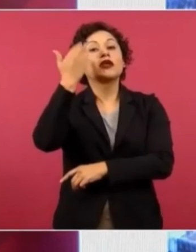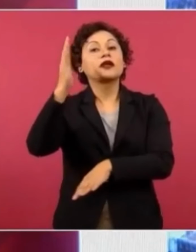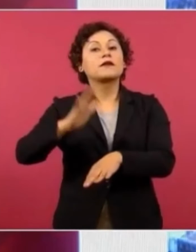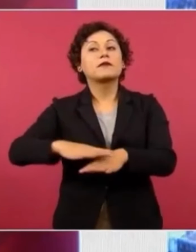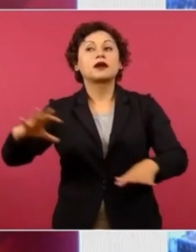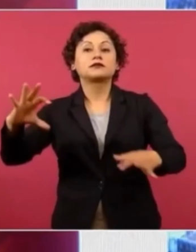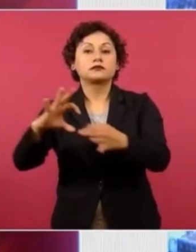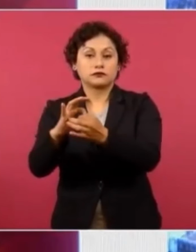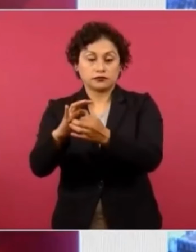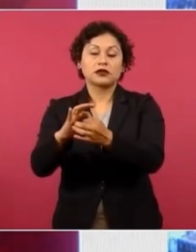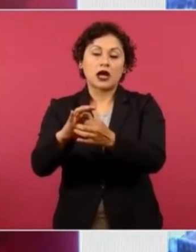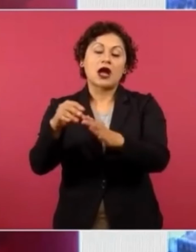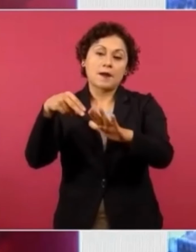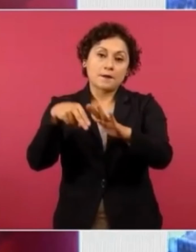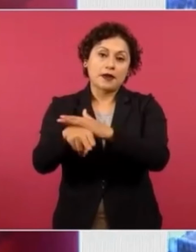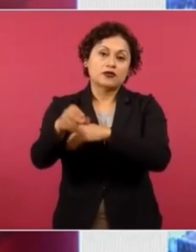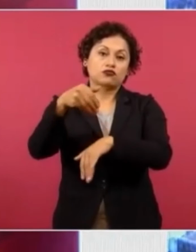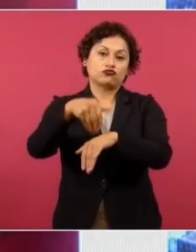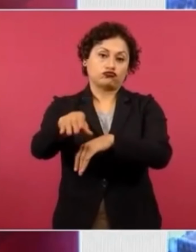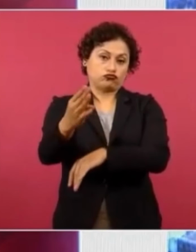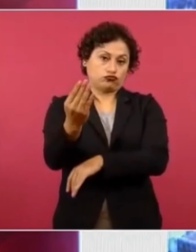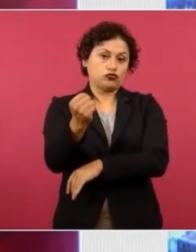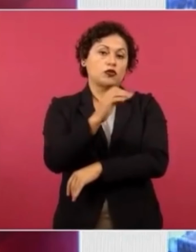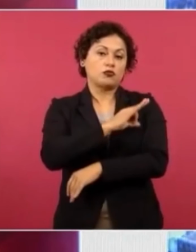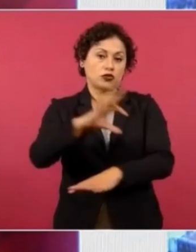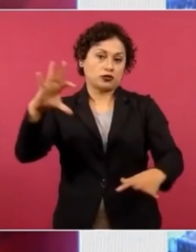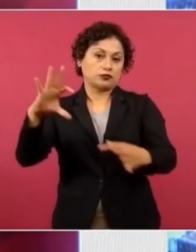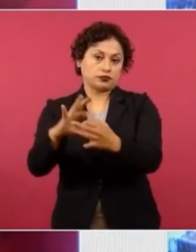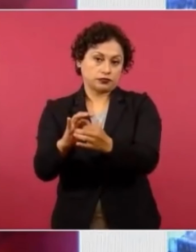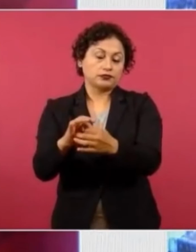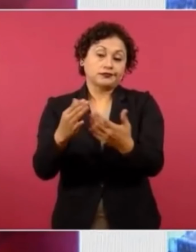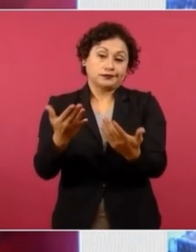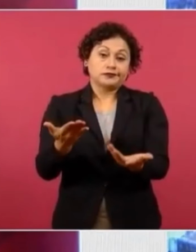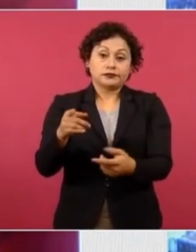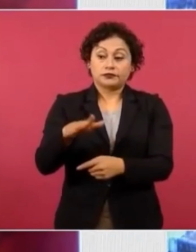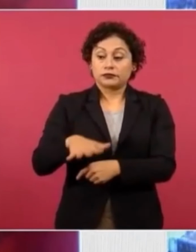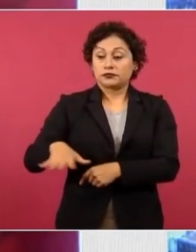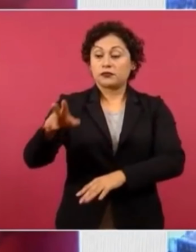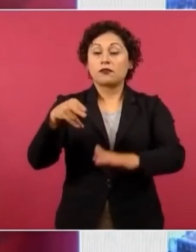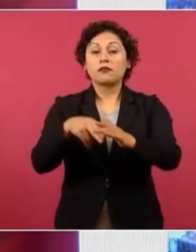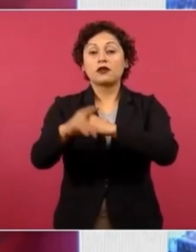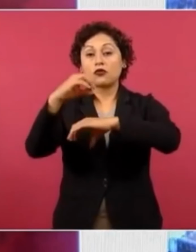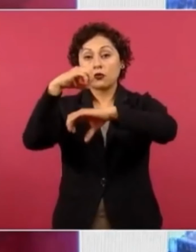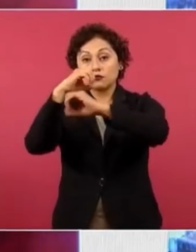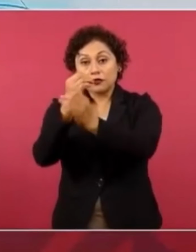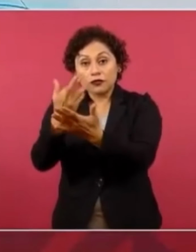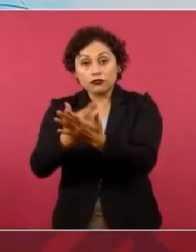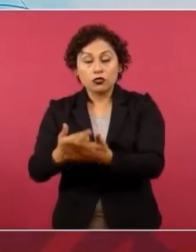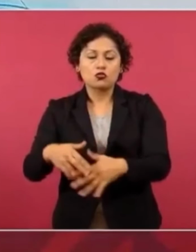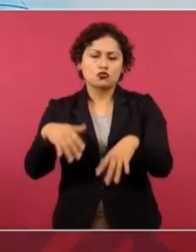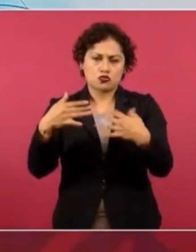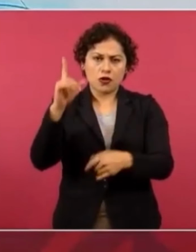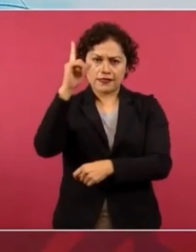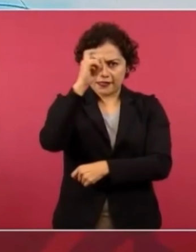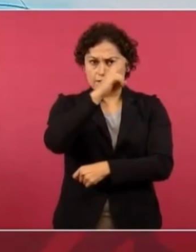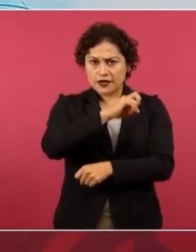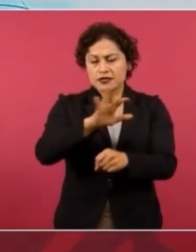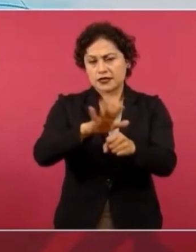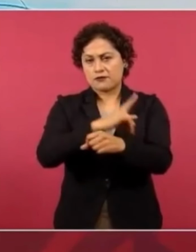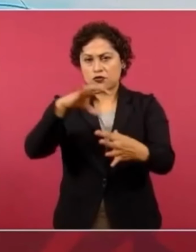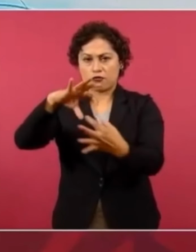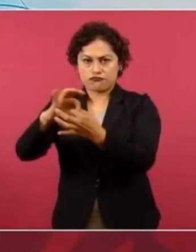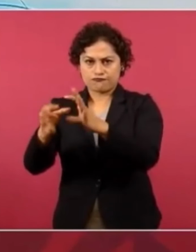9 del metro. Entonces, la estación Observatorio tiene su complejidad porque tiene que tener conectividad la línea